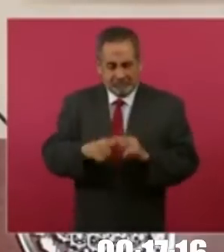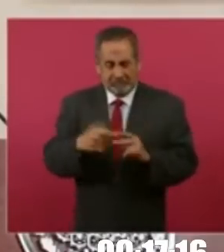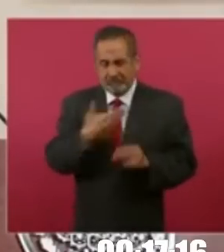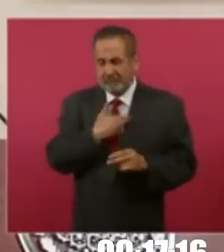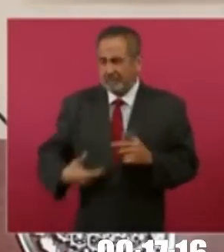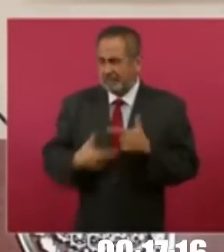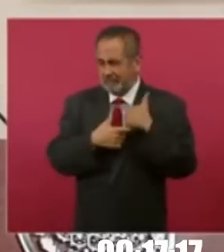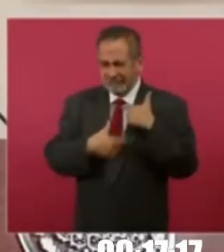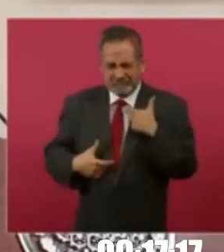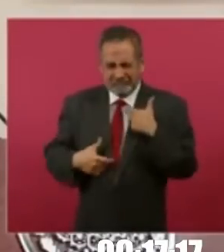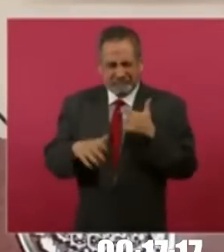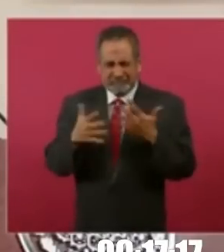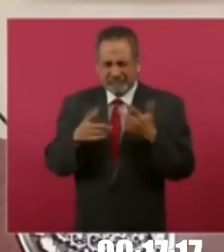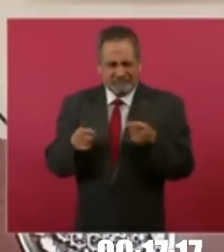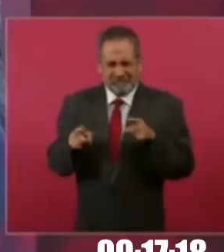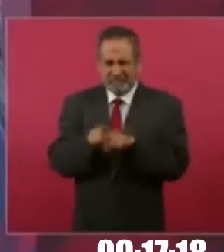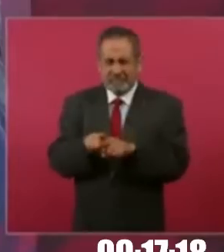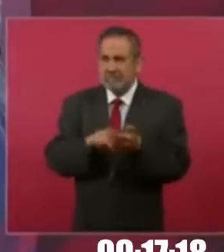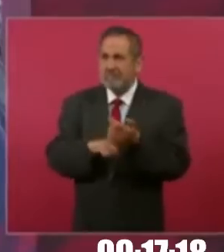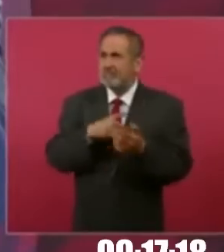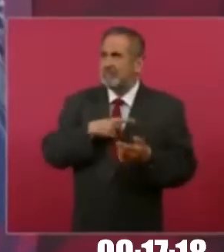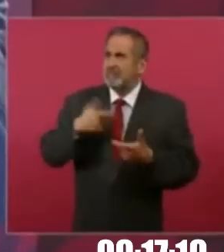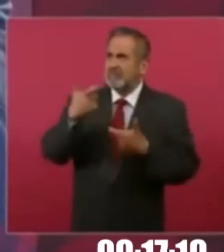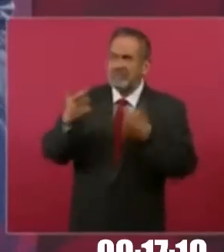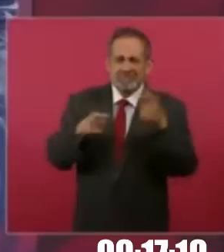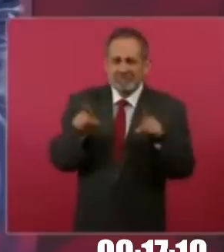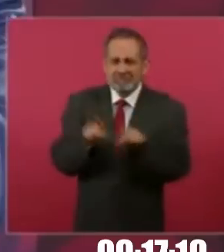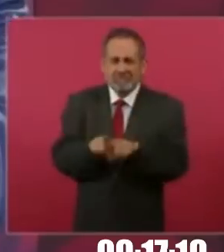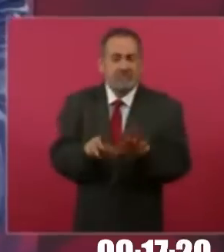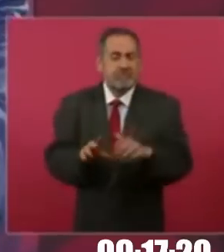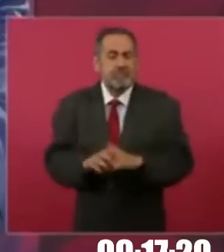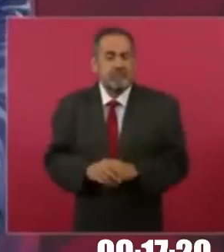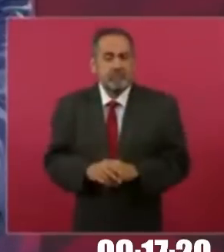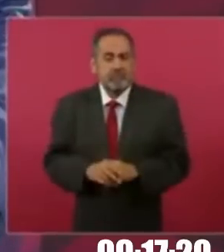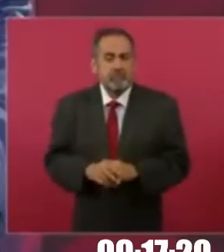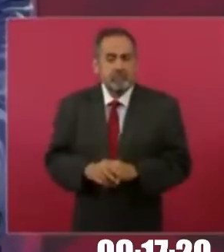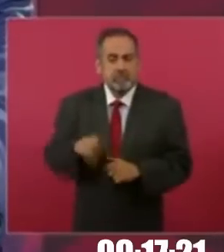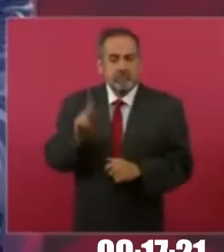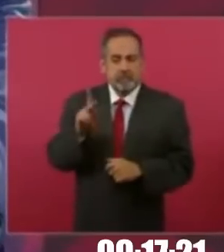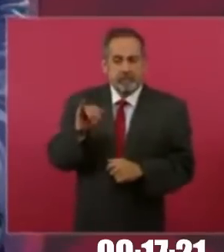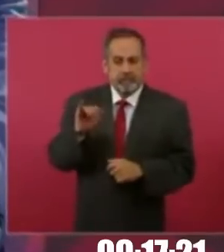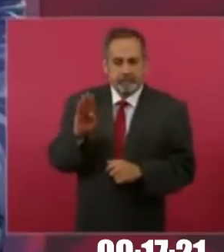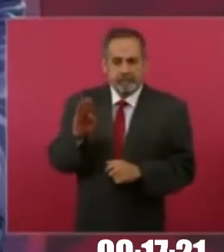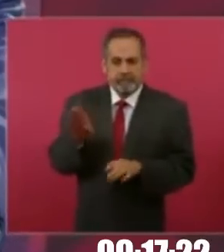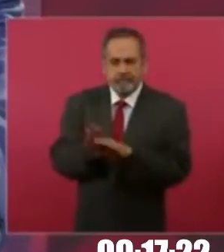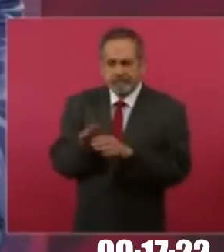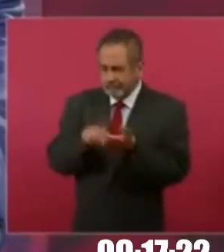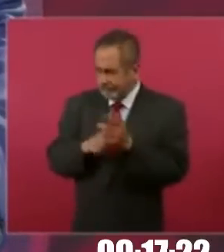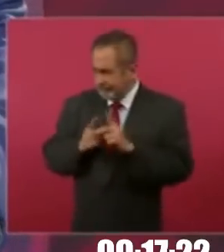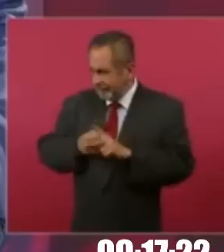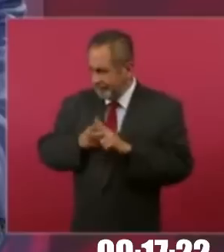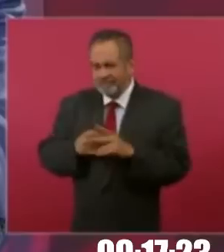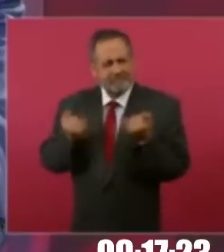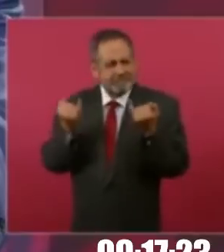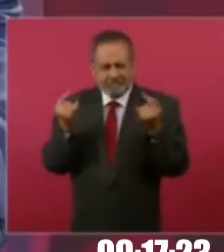Cuando llegamos al gobierno con relación al producto interno bruto